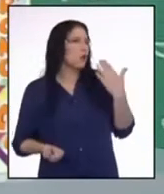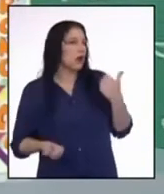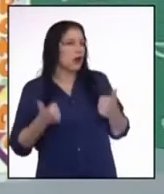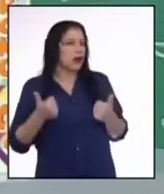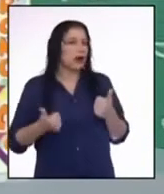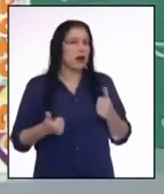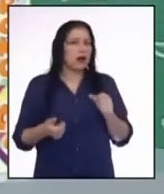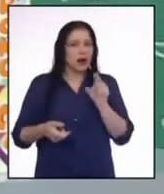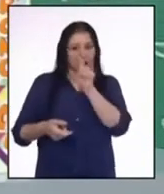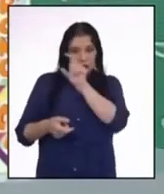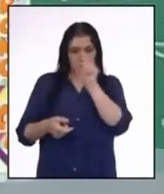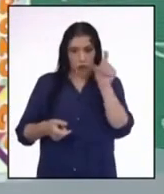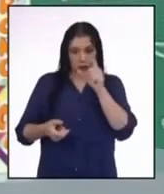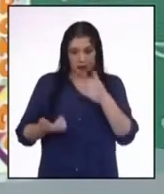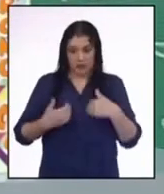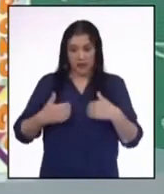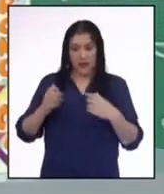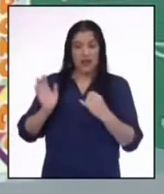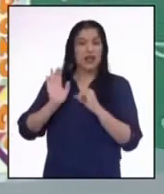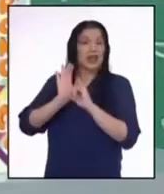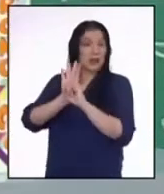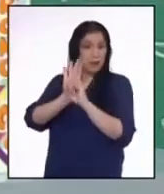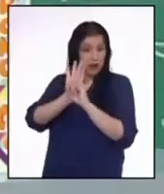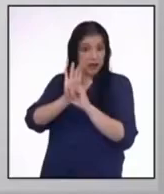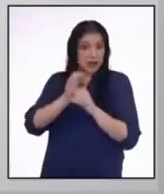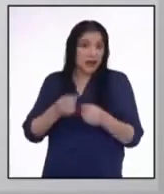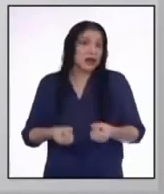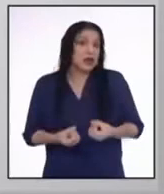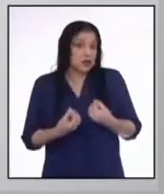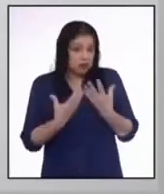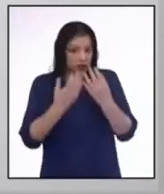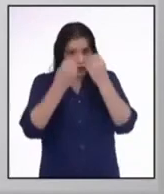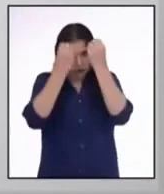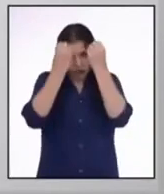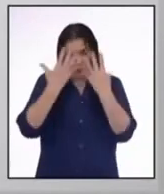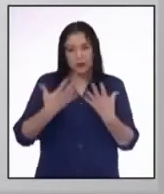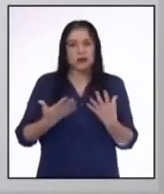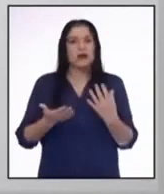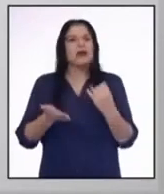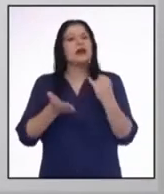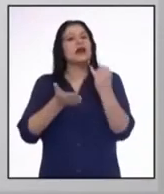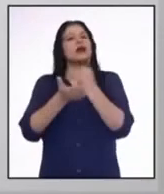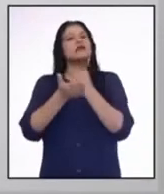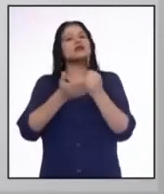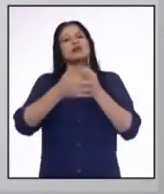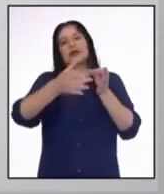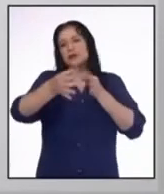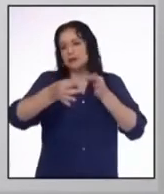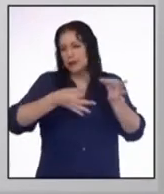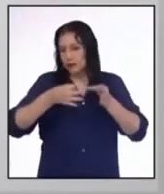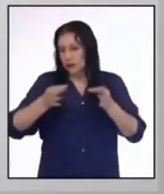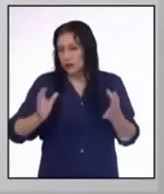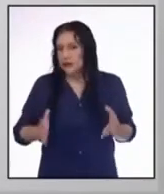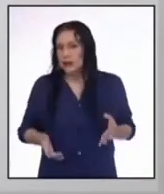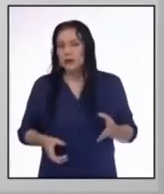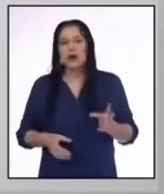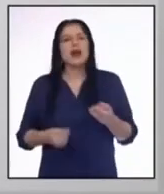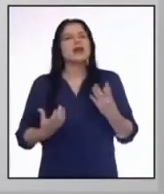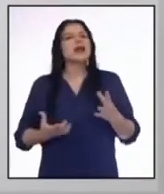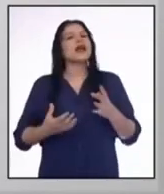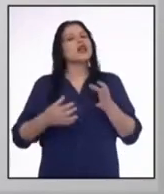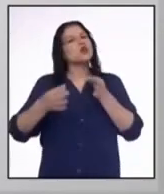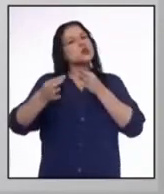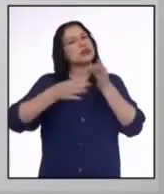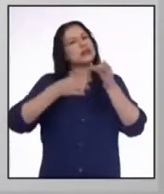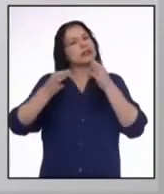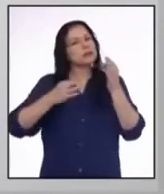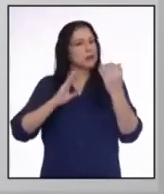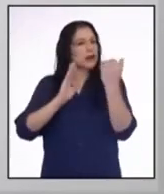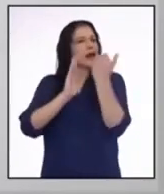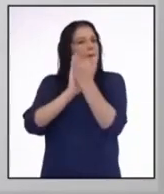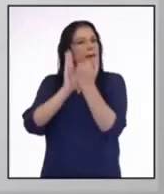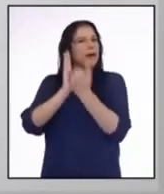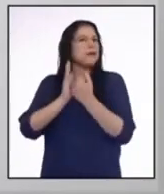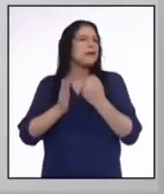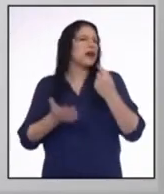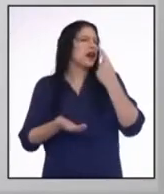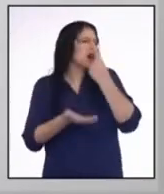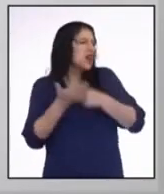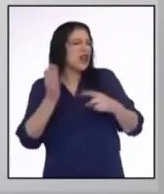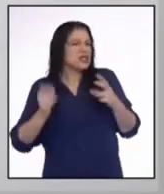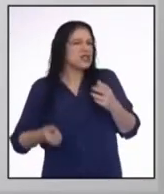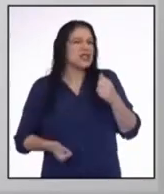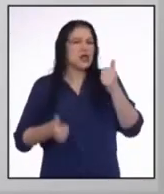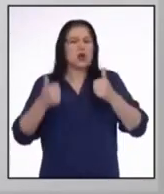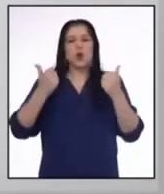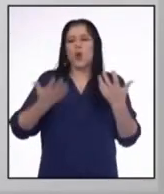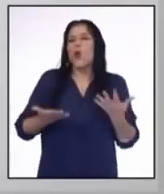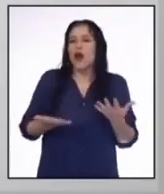Estos párrafos vienen con imágenes que también transmiten información. Es un texto expositivo, ya que nos explica qué es y